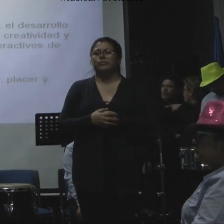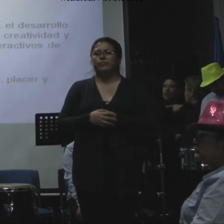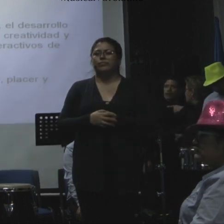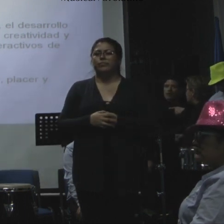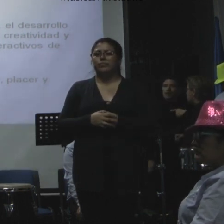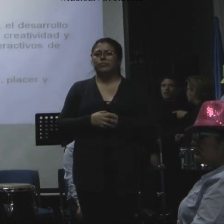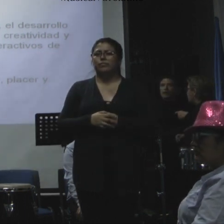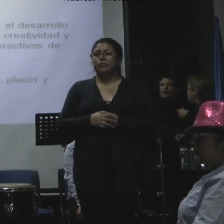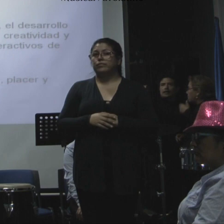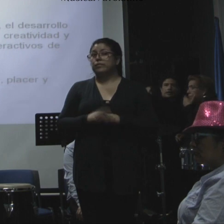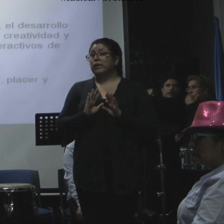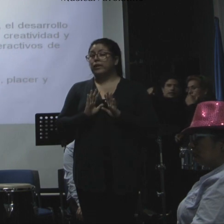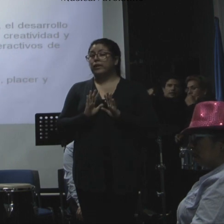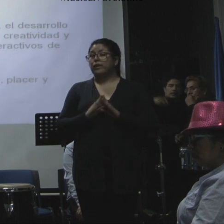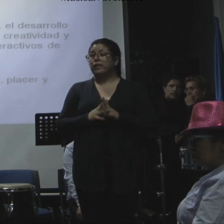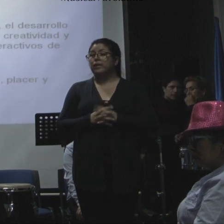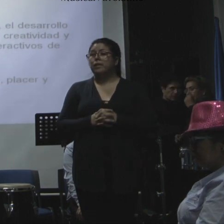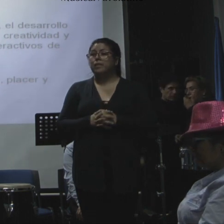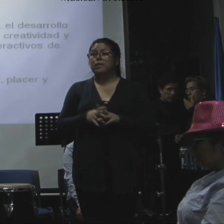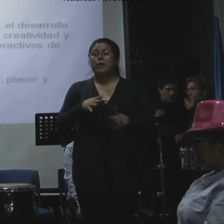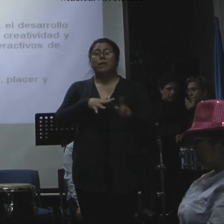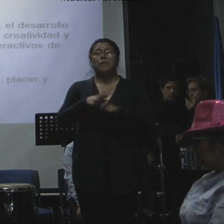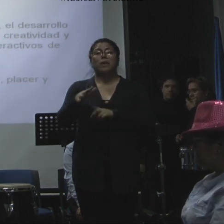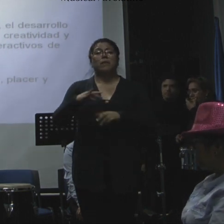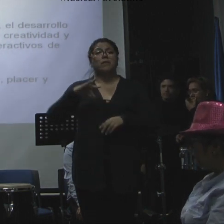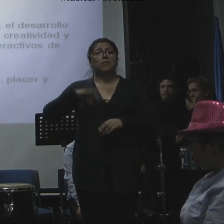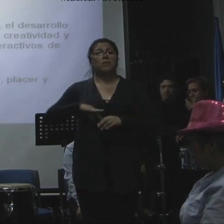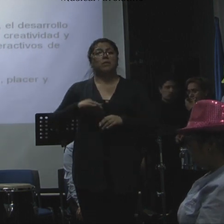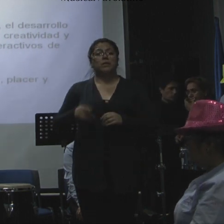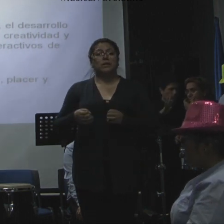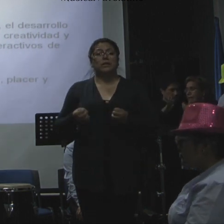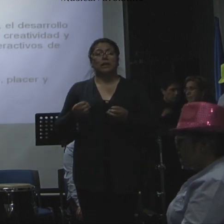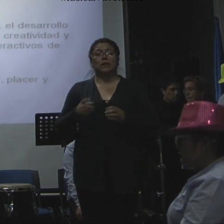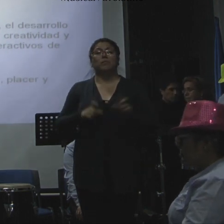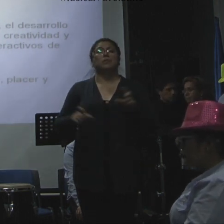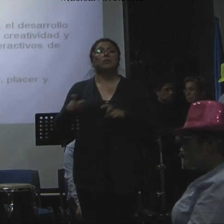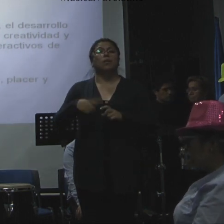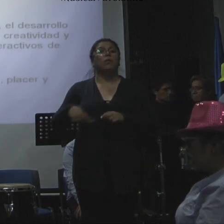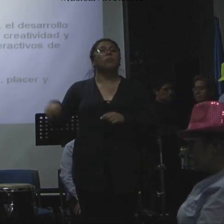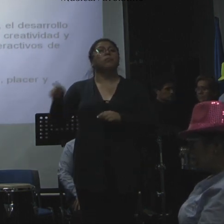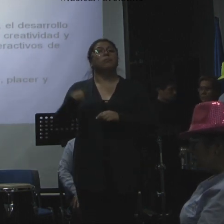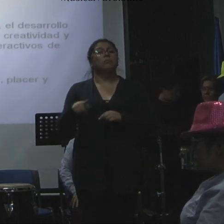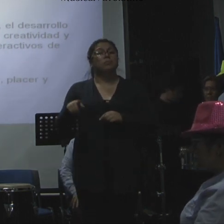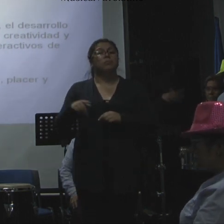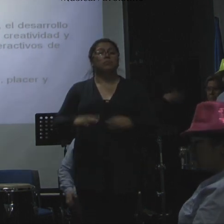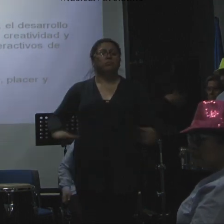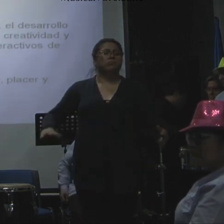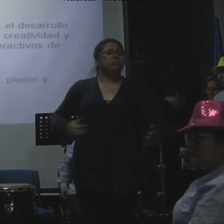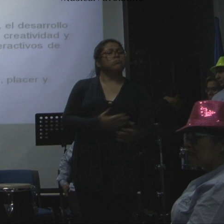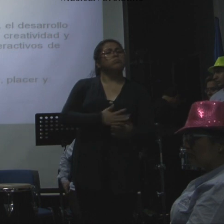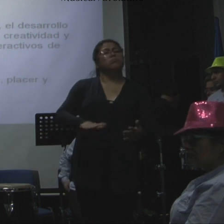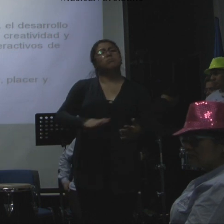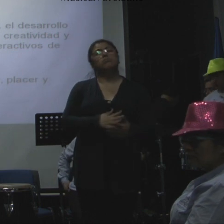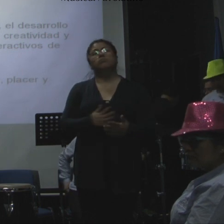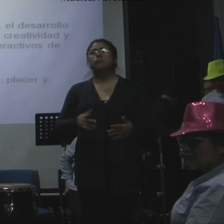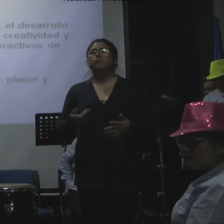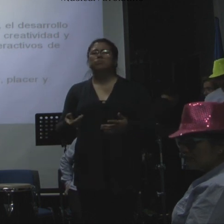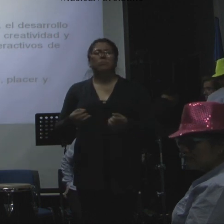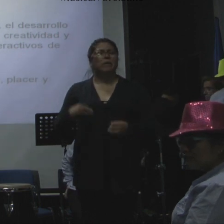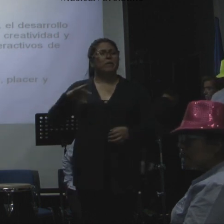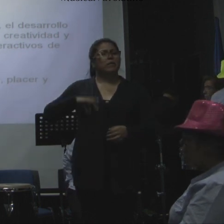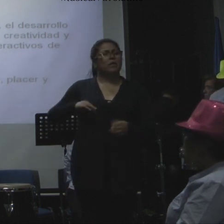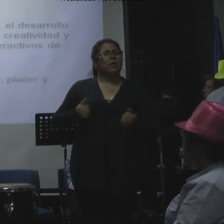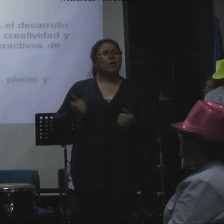Bueno, finalmente, ¿qué efectos y beneficios le genera a estos chicos tocar y cantar, ¿no? Entre